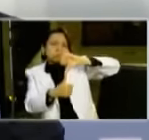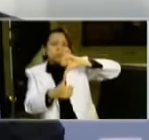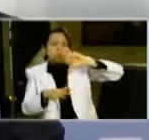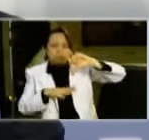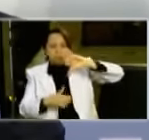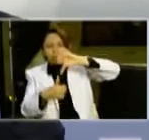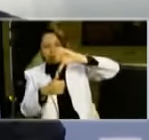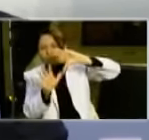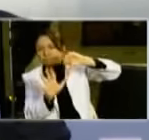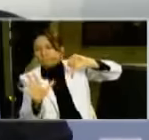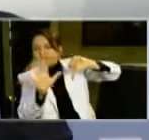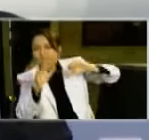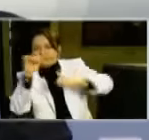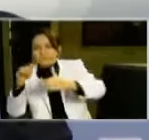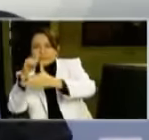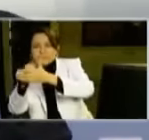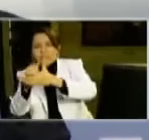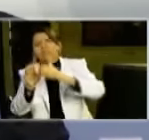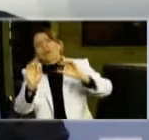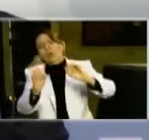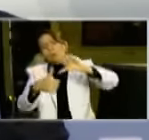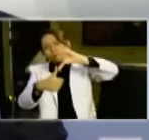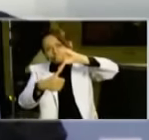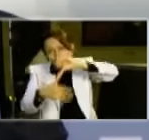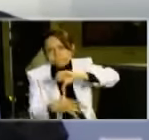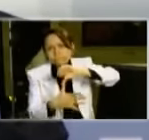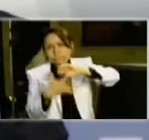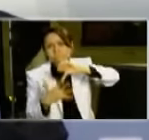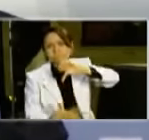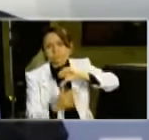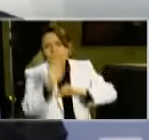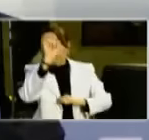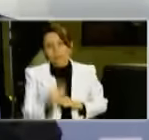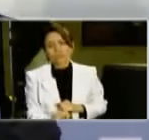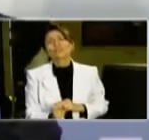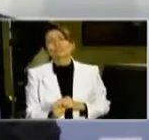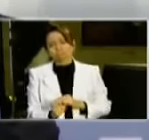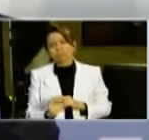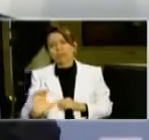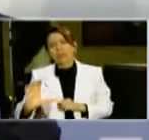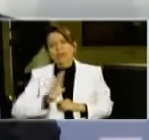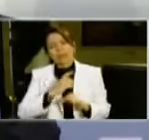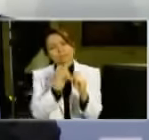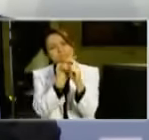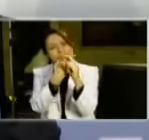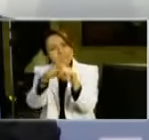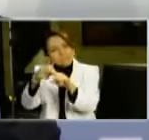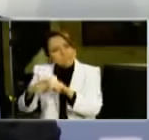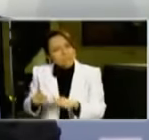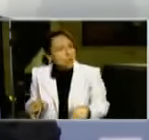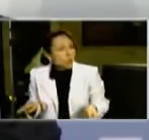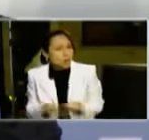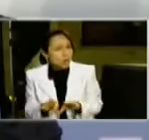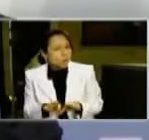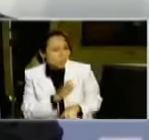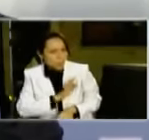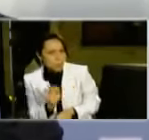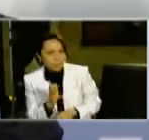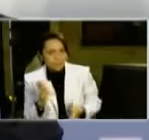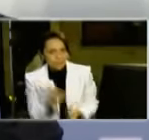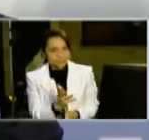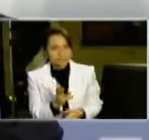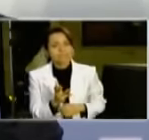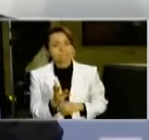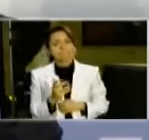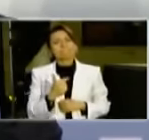el Caribe, y en América del Sur efectivamente existen varias alternativas, varias posibilidades. Yo creo que